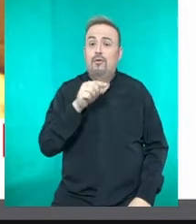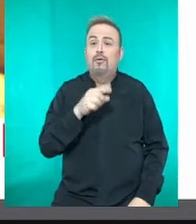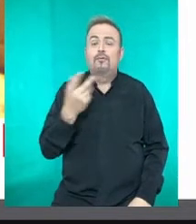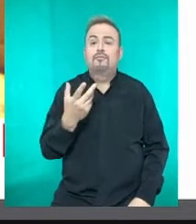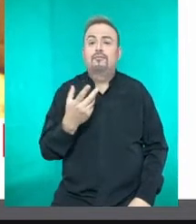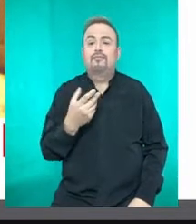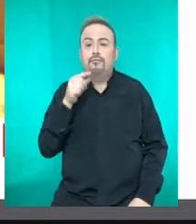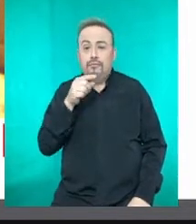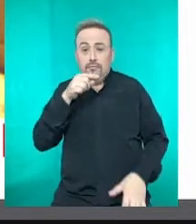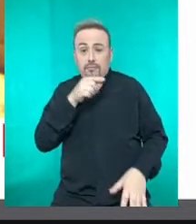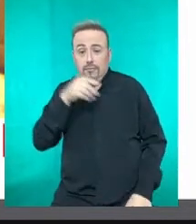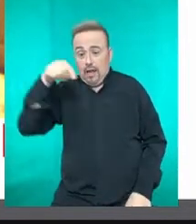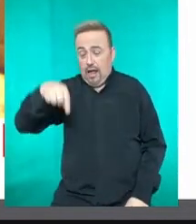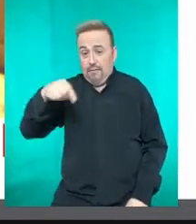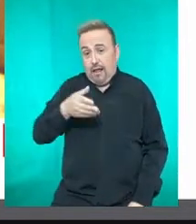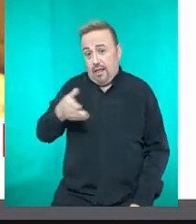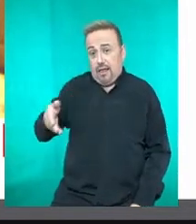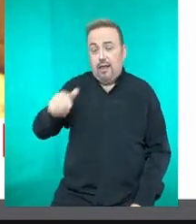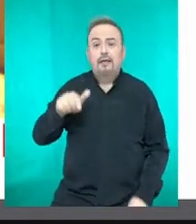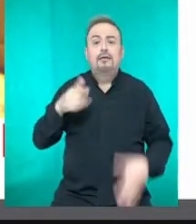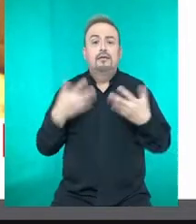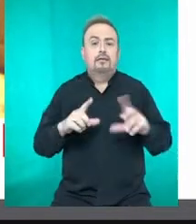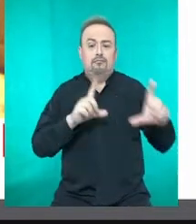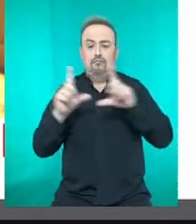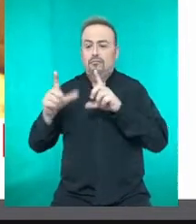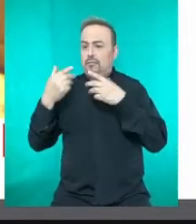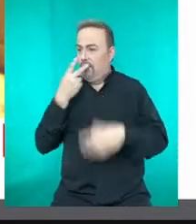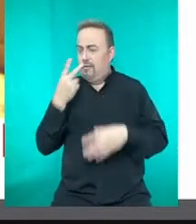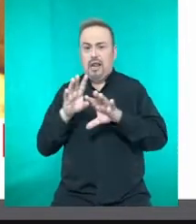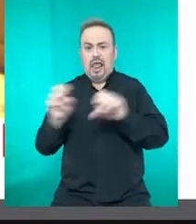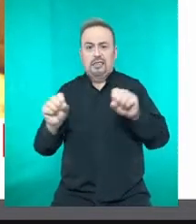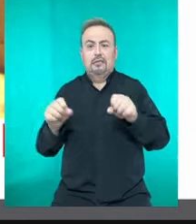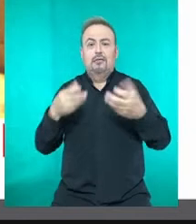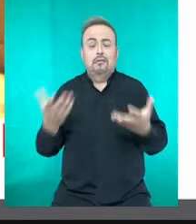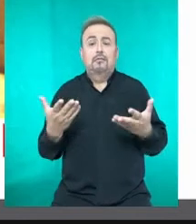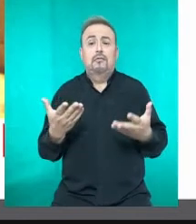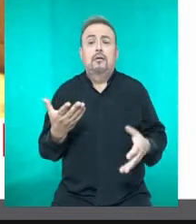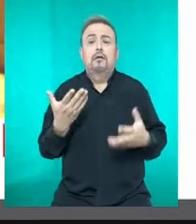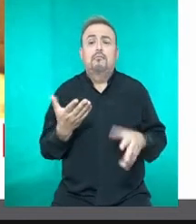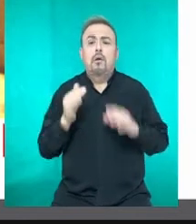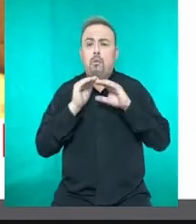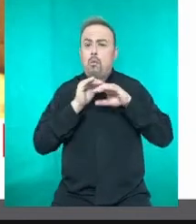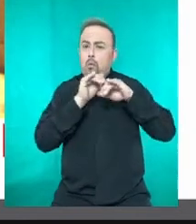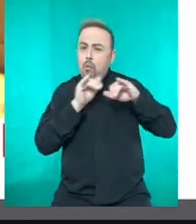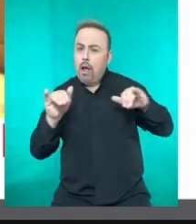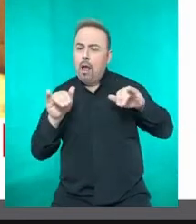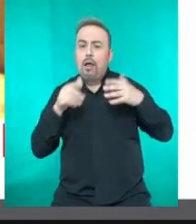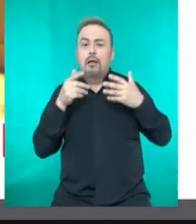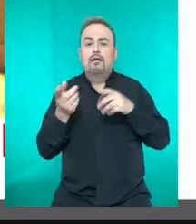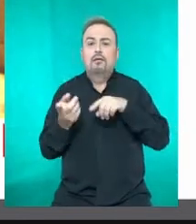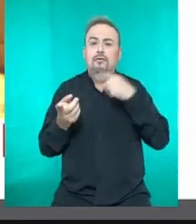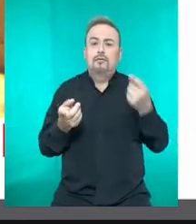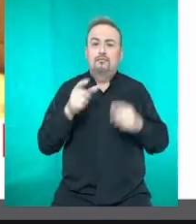final abajo a la derecha, es posible apreciar cómo ya queda instalado, siendo una instalación mucho más homogénea que la propia hecha con